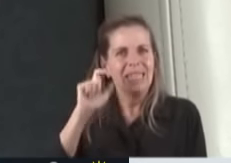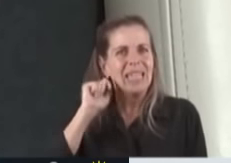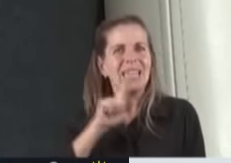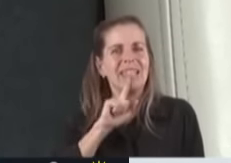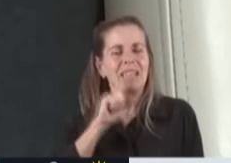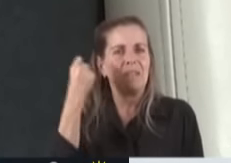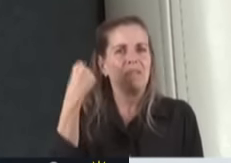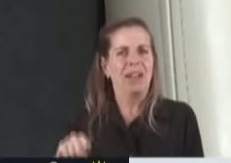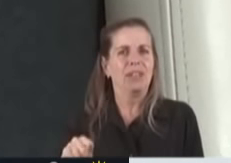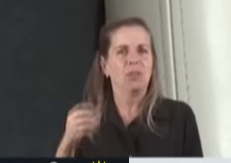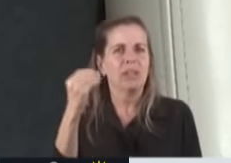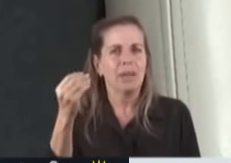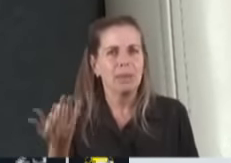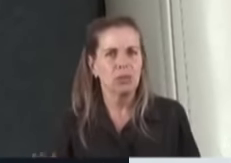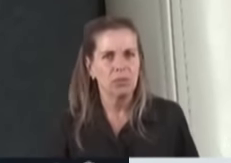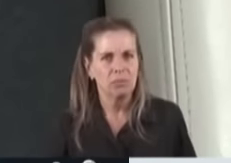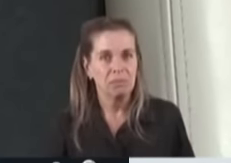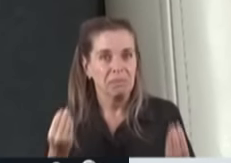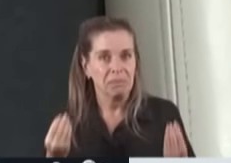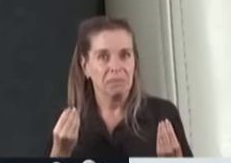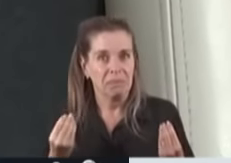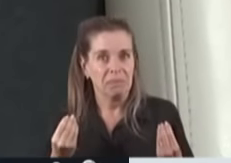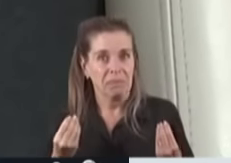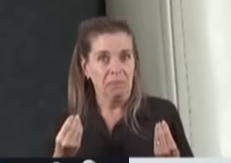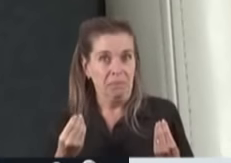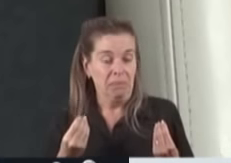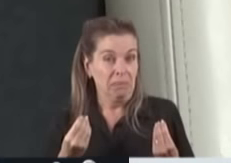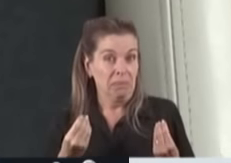más, la CGT, la comisión directiva, fue convocada